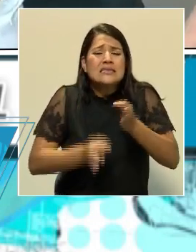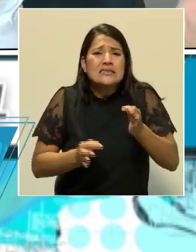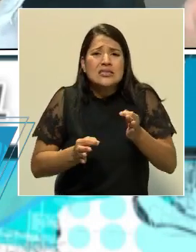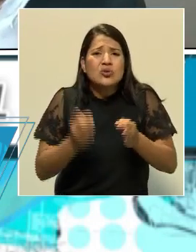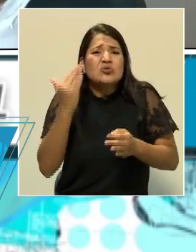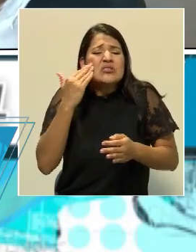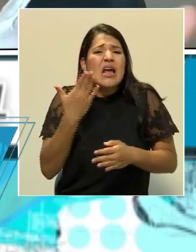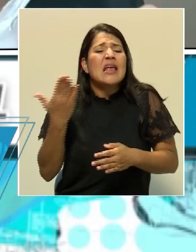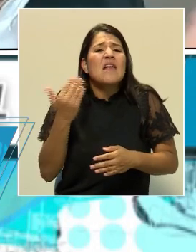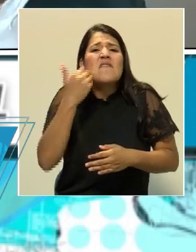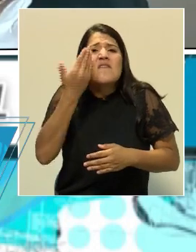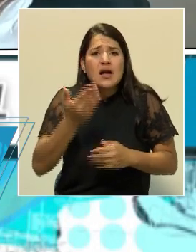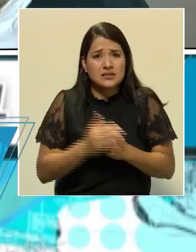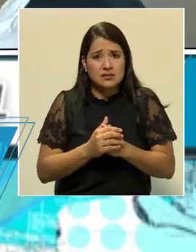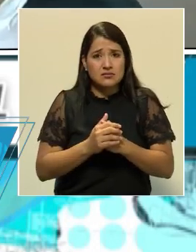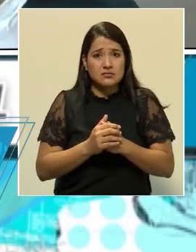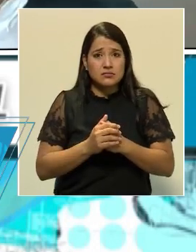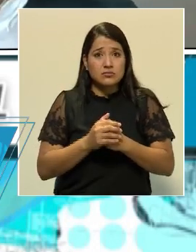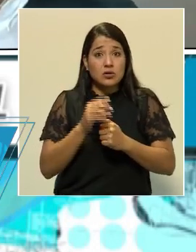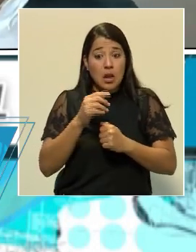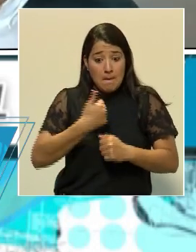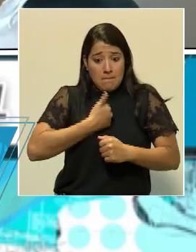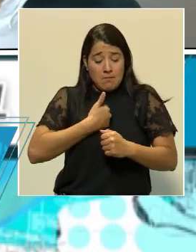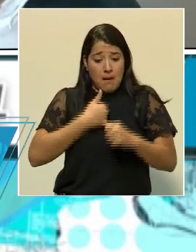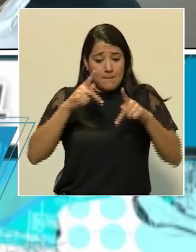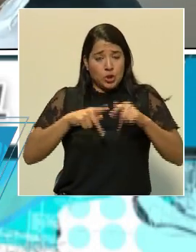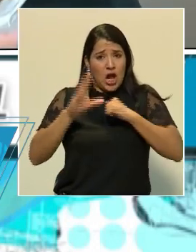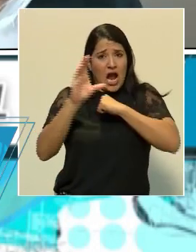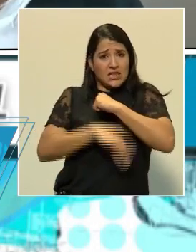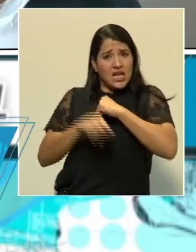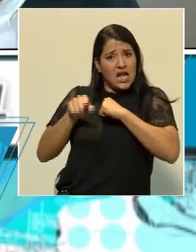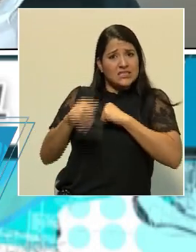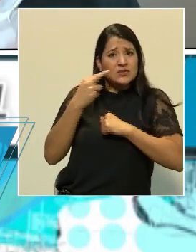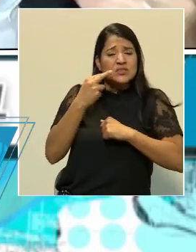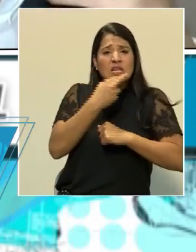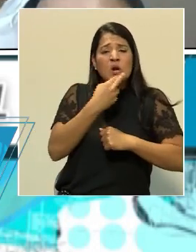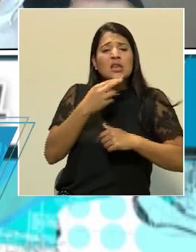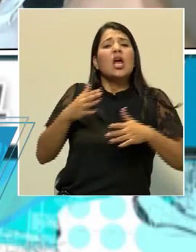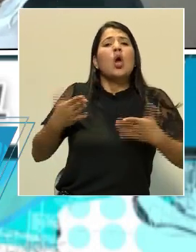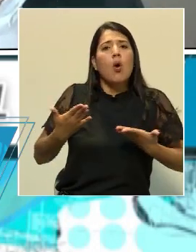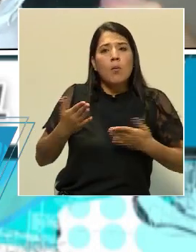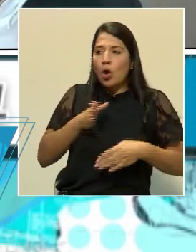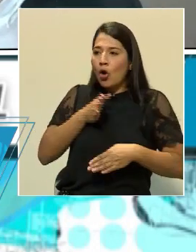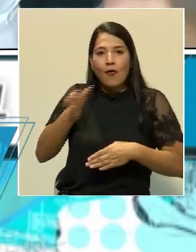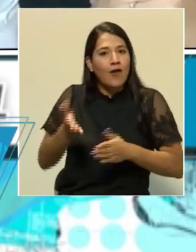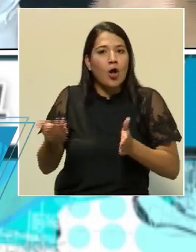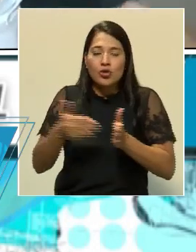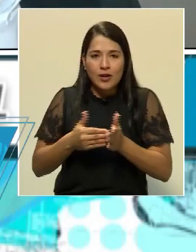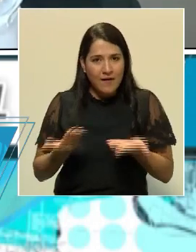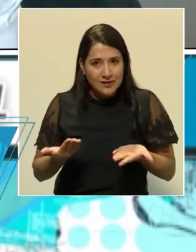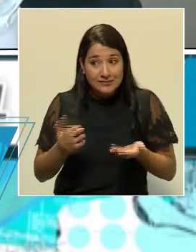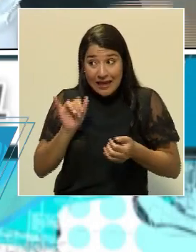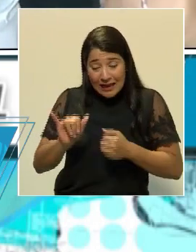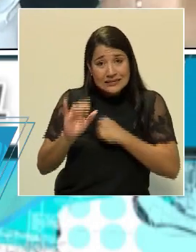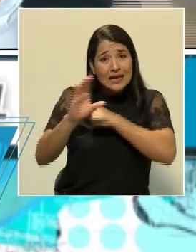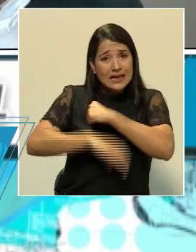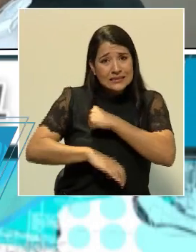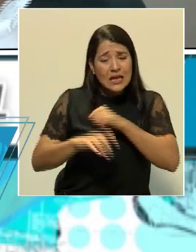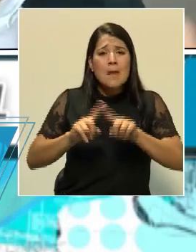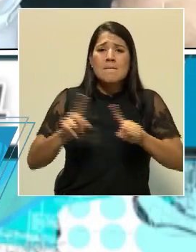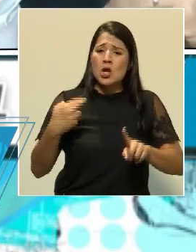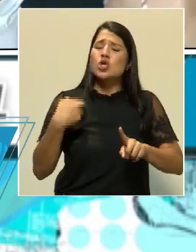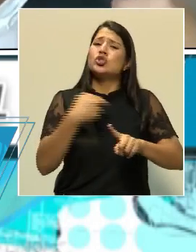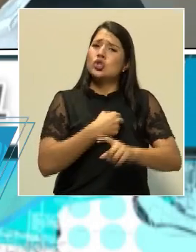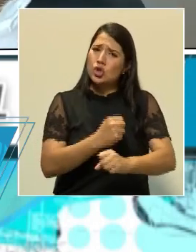más fácil? Castíguelo, no vuelva a ese lugar. Así lo castiga. Pero estamos seguros que nuestros restaurantes,